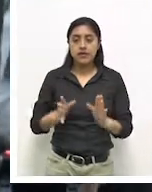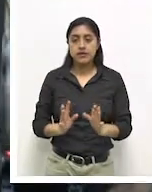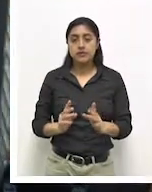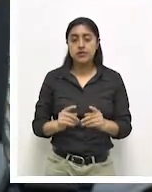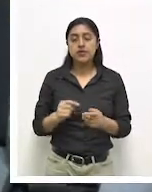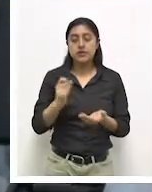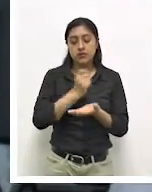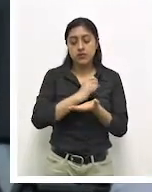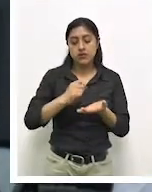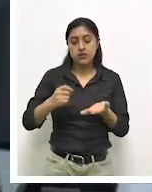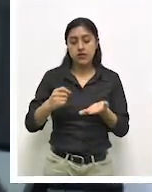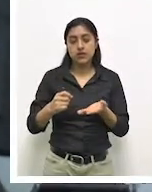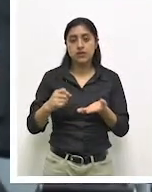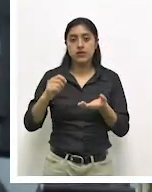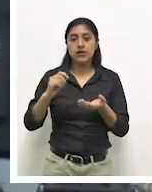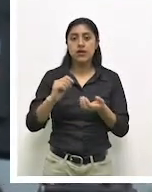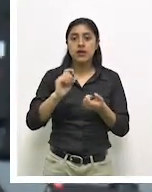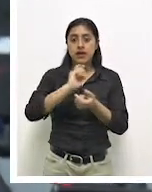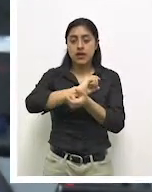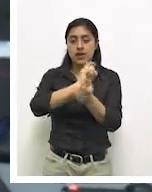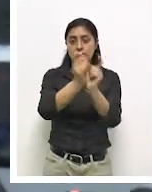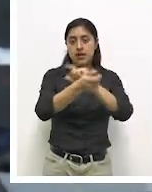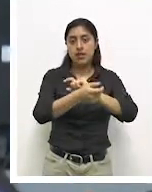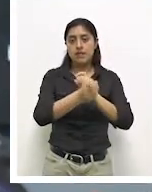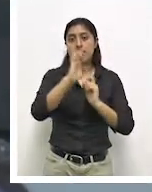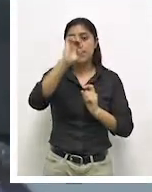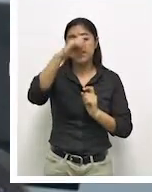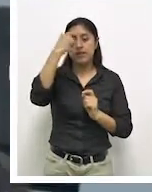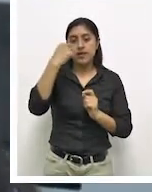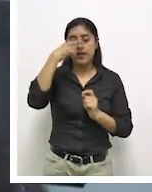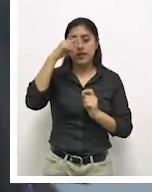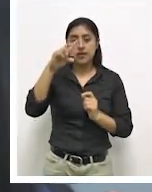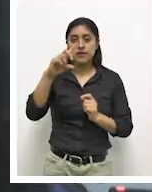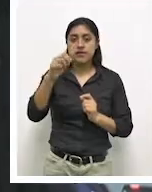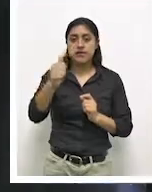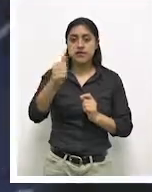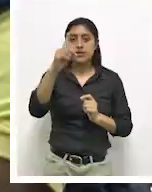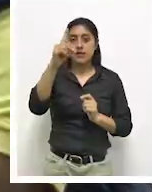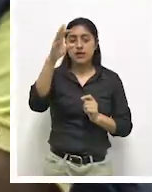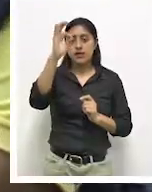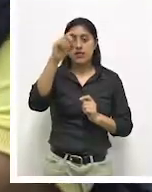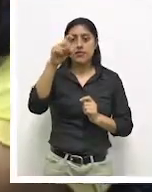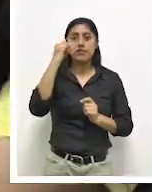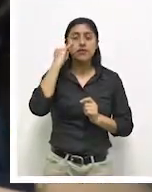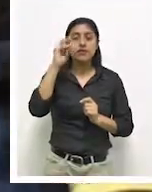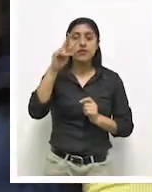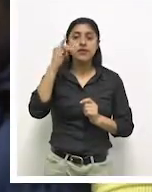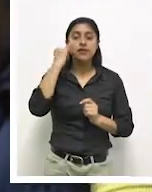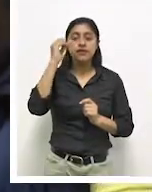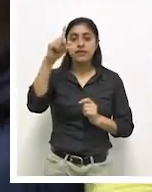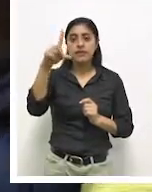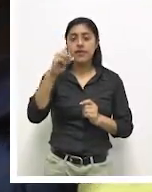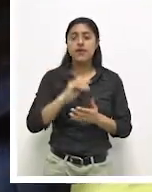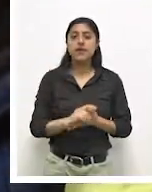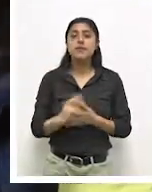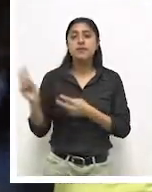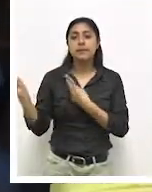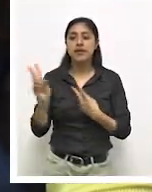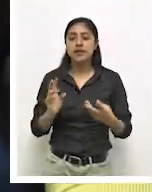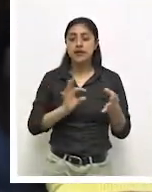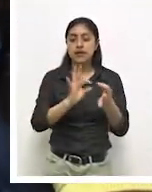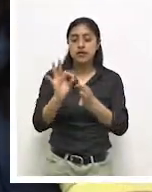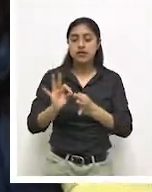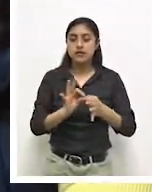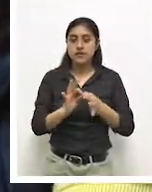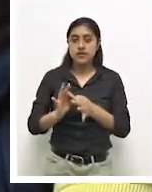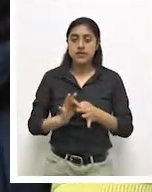verifica si se tuvo o no modificación en su estado civil. Para obtener el documento hay que llegar a una de las sedes del RENAP